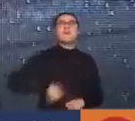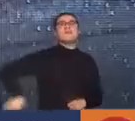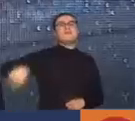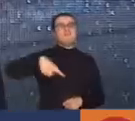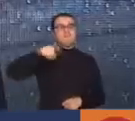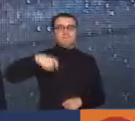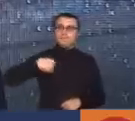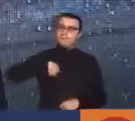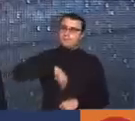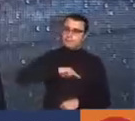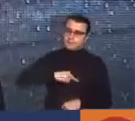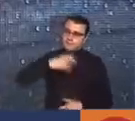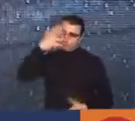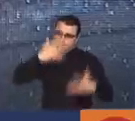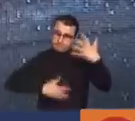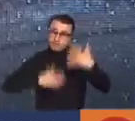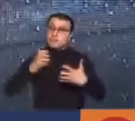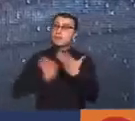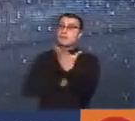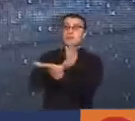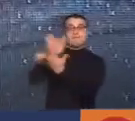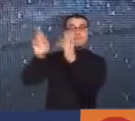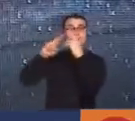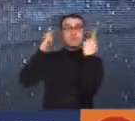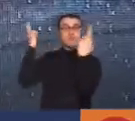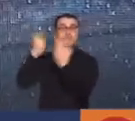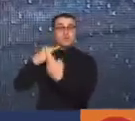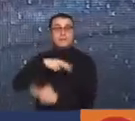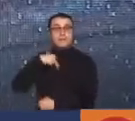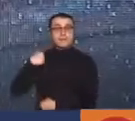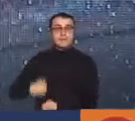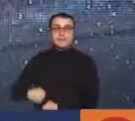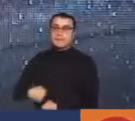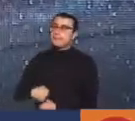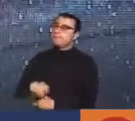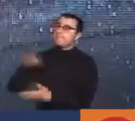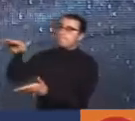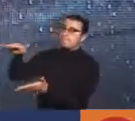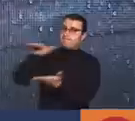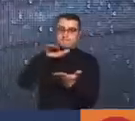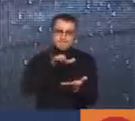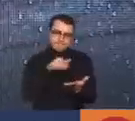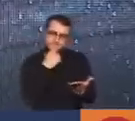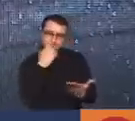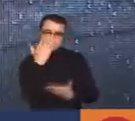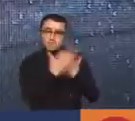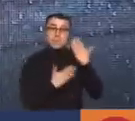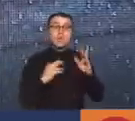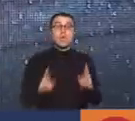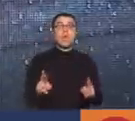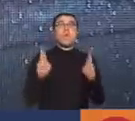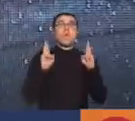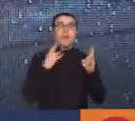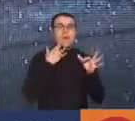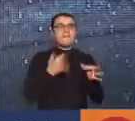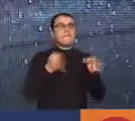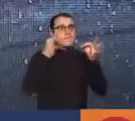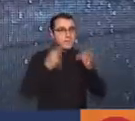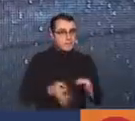examinar con nosotros el resultado de esta reunión en China. Ojalá la posibilidad